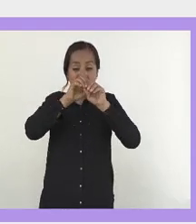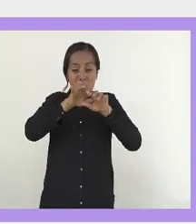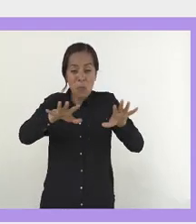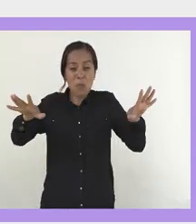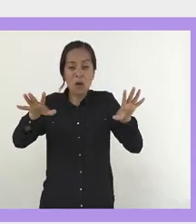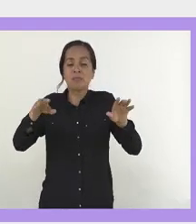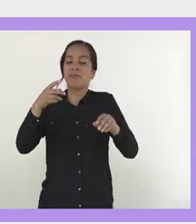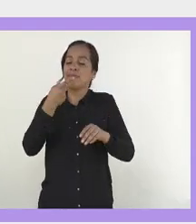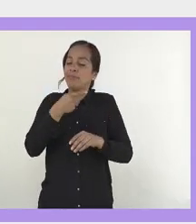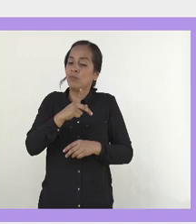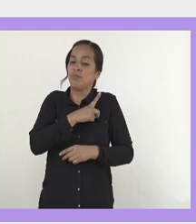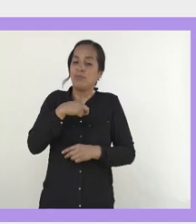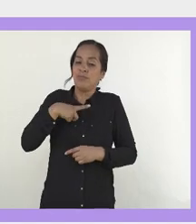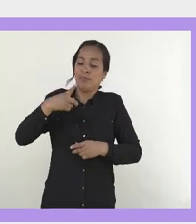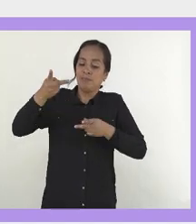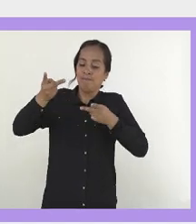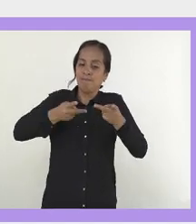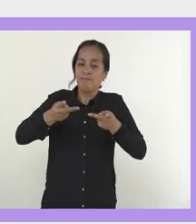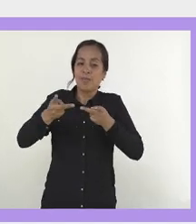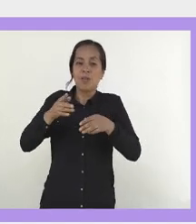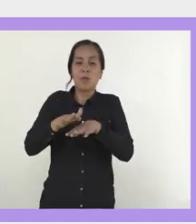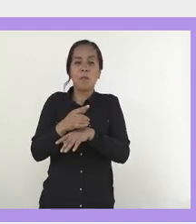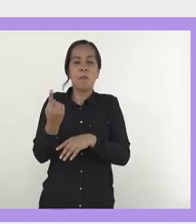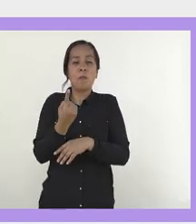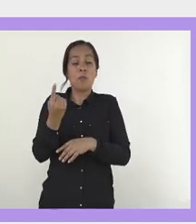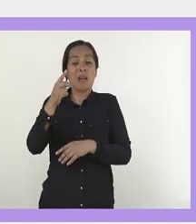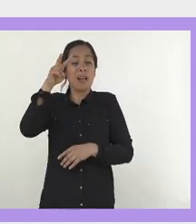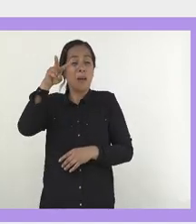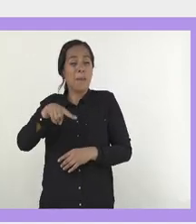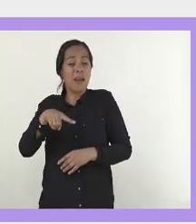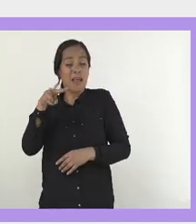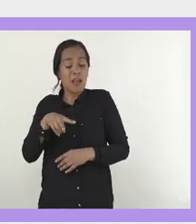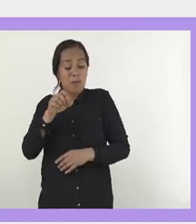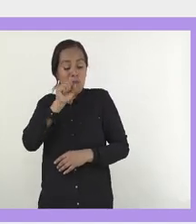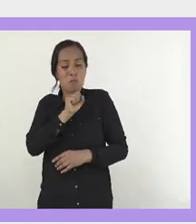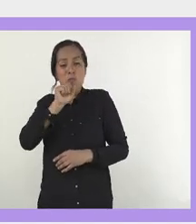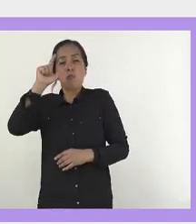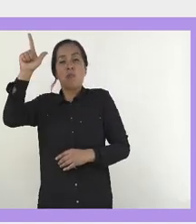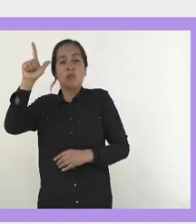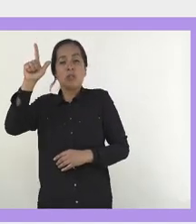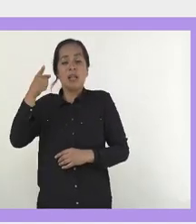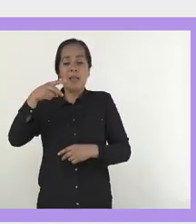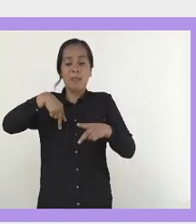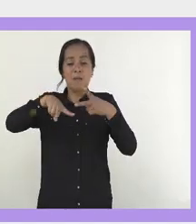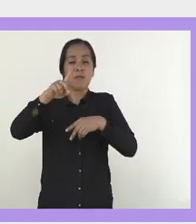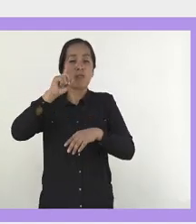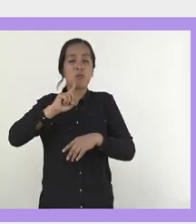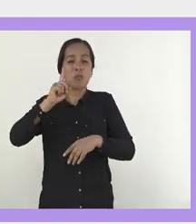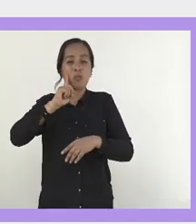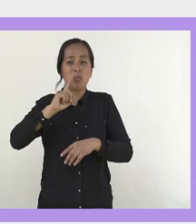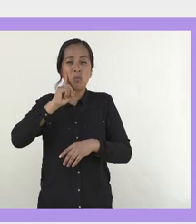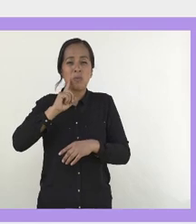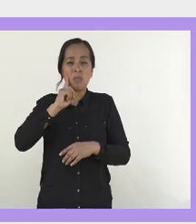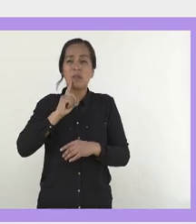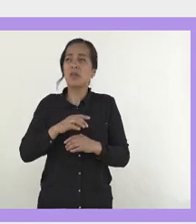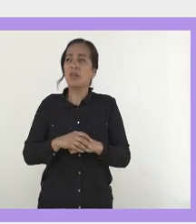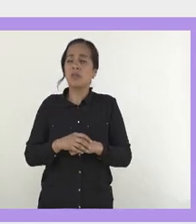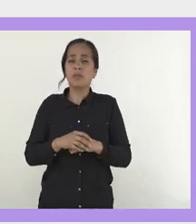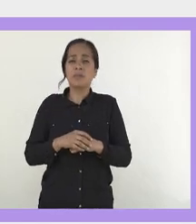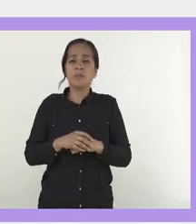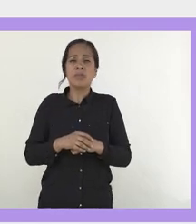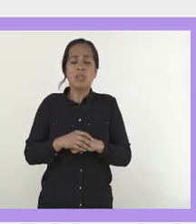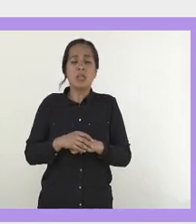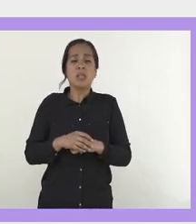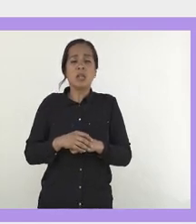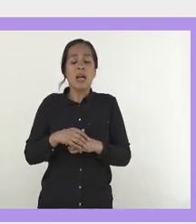también este preparar Por qué Porque la verdadera profesionalización del fútbol femenil a lo mejor no les va a tocar a